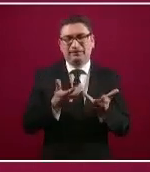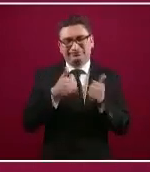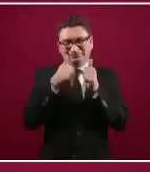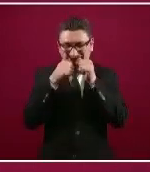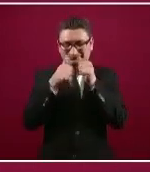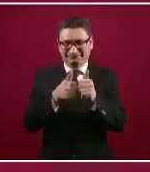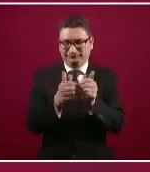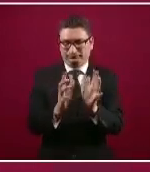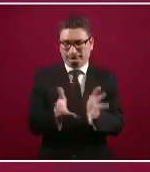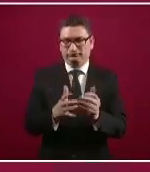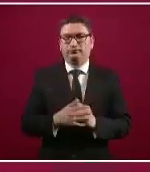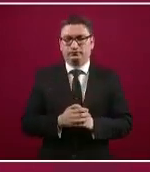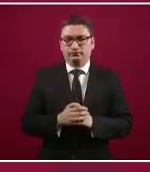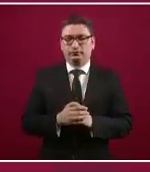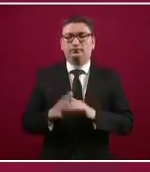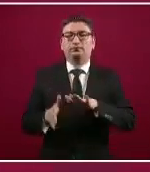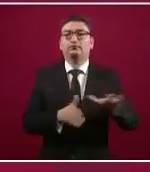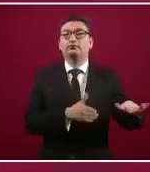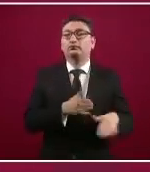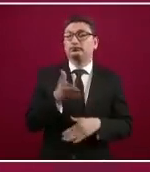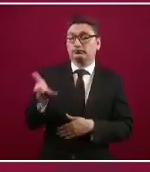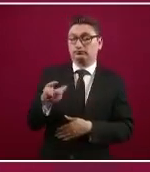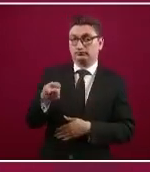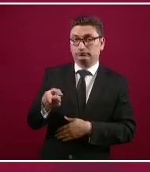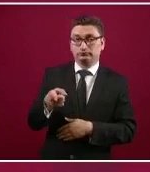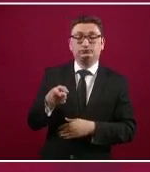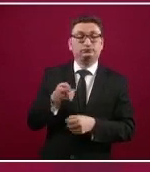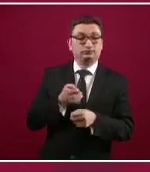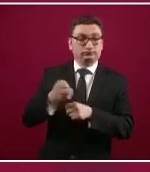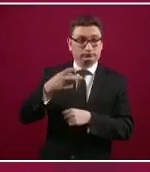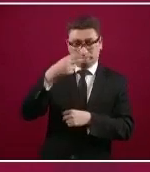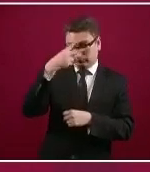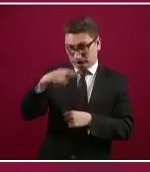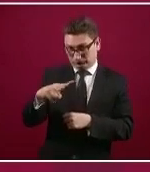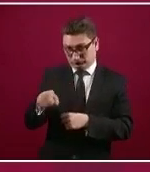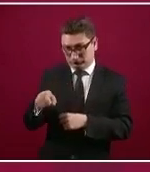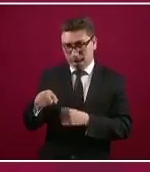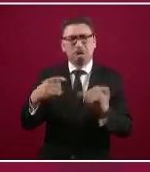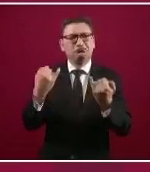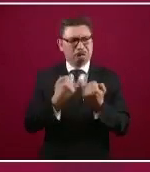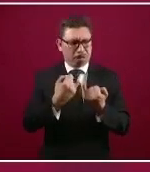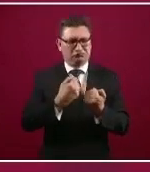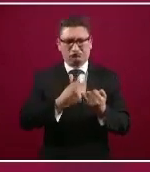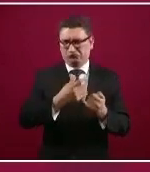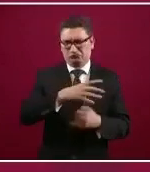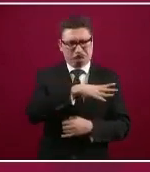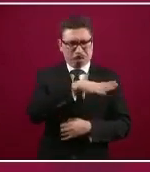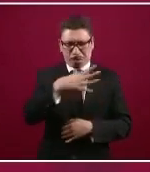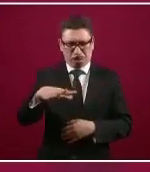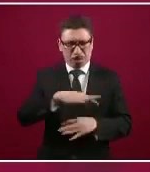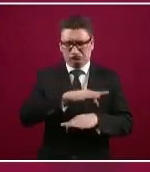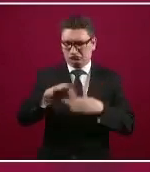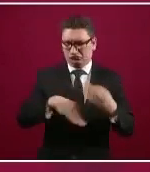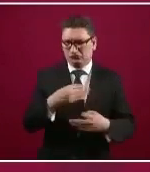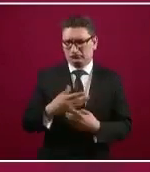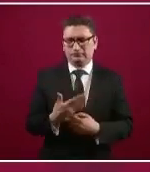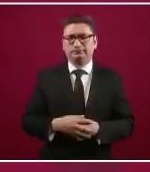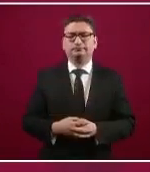el caso del Estado de México, y es general, para que podamos